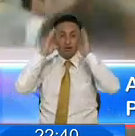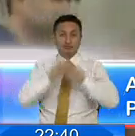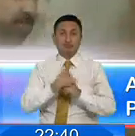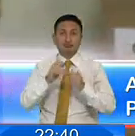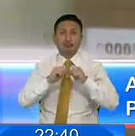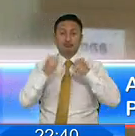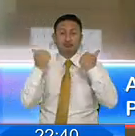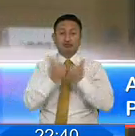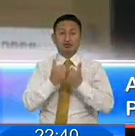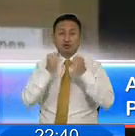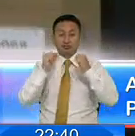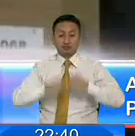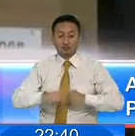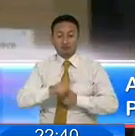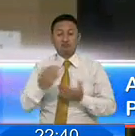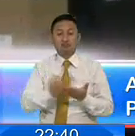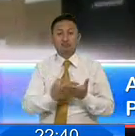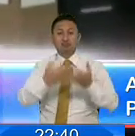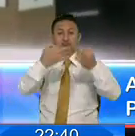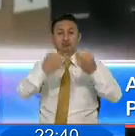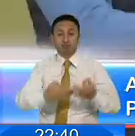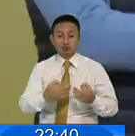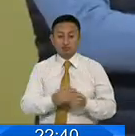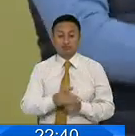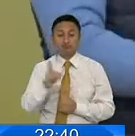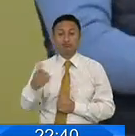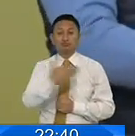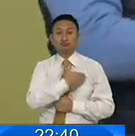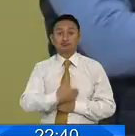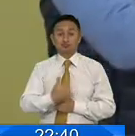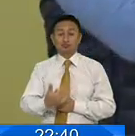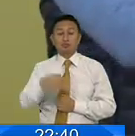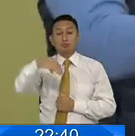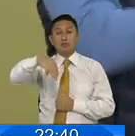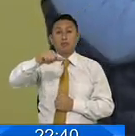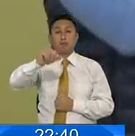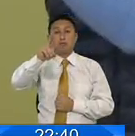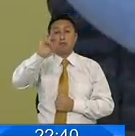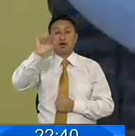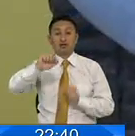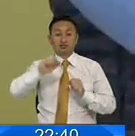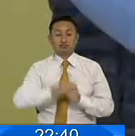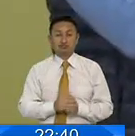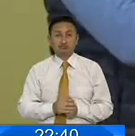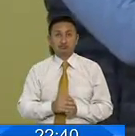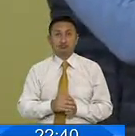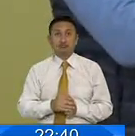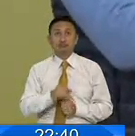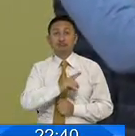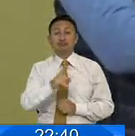será el ámbito de una ceremonia formal en la que el mandatario saliente Mauricio Macri entregará los atributos